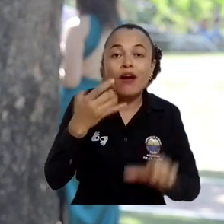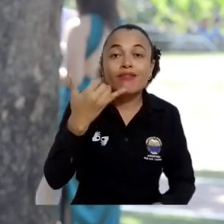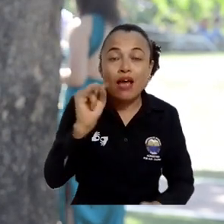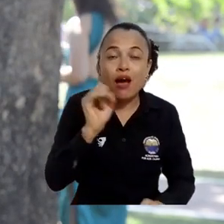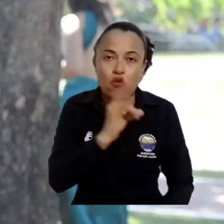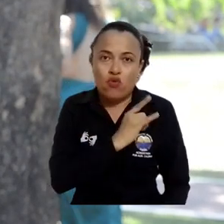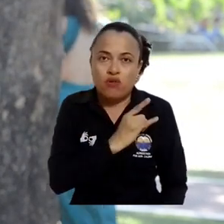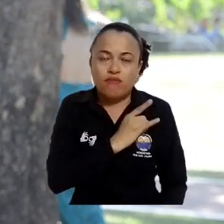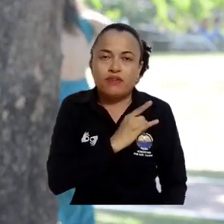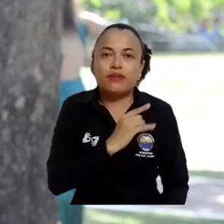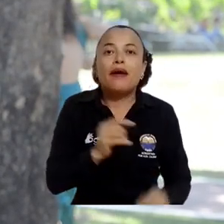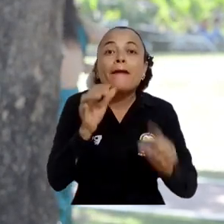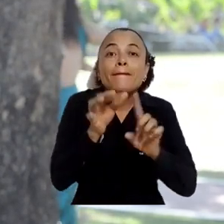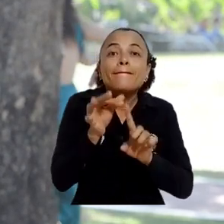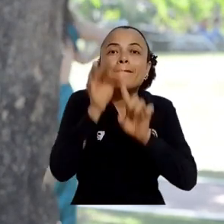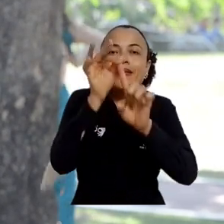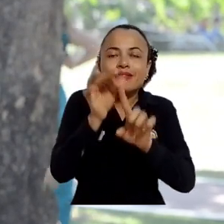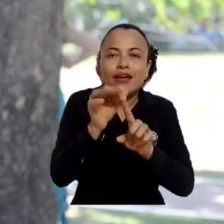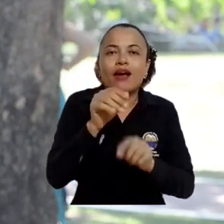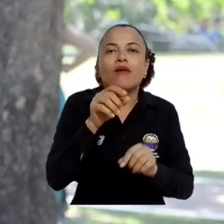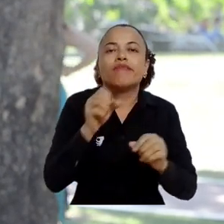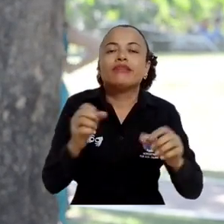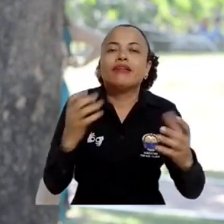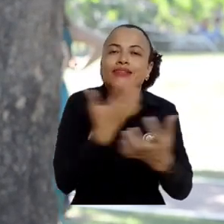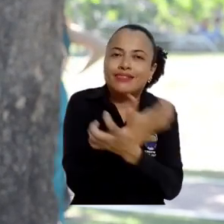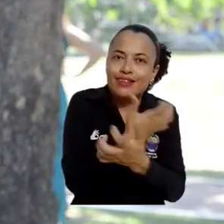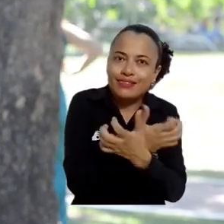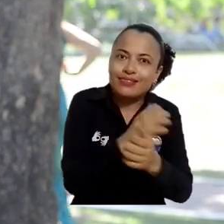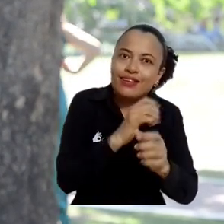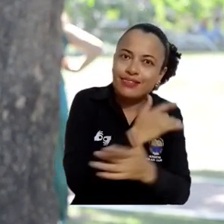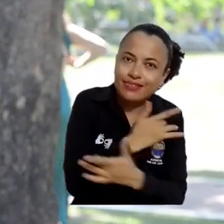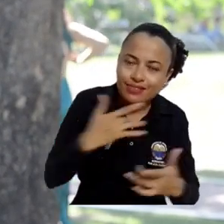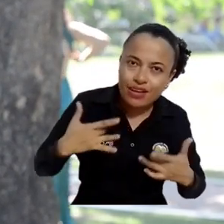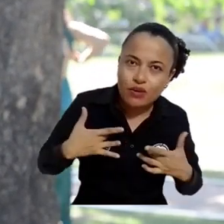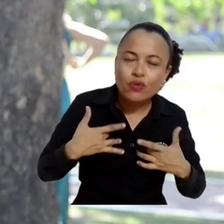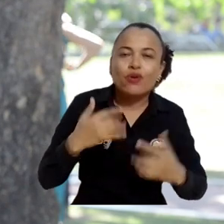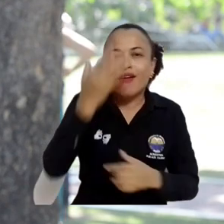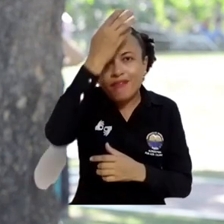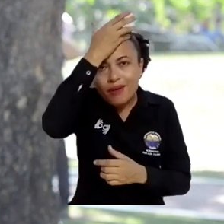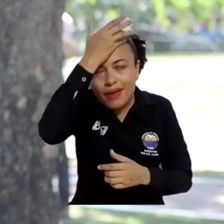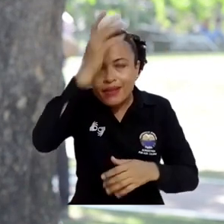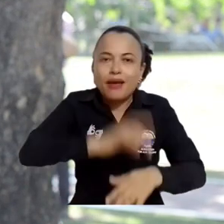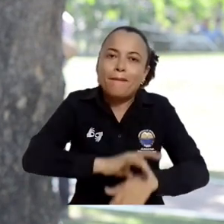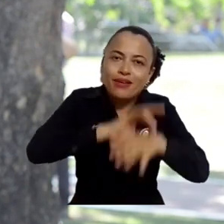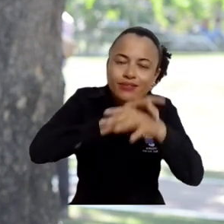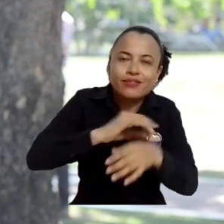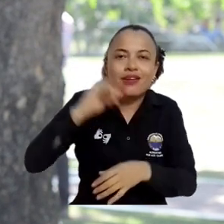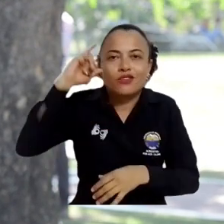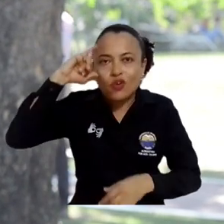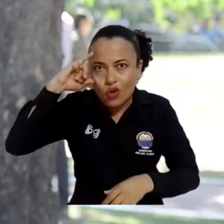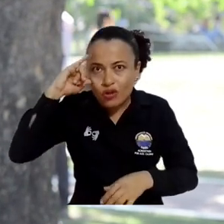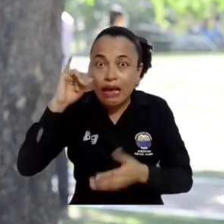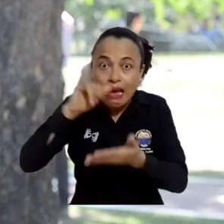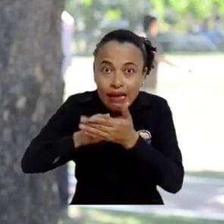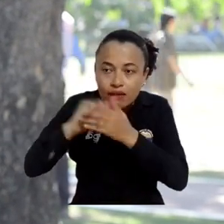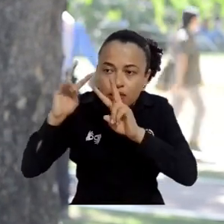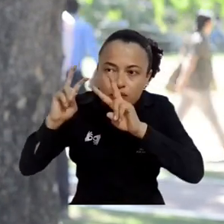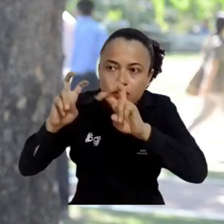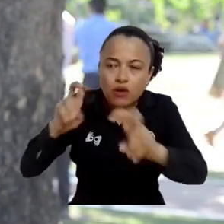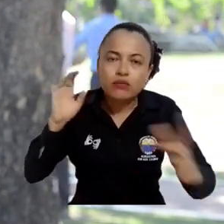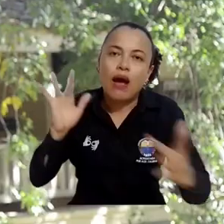Facultad de Ciencias de la Salud de la Universidad del Magdalena, programa de enfermería, medicina, odontología y psicología, que hicieron posible